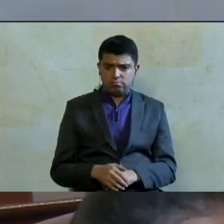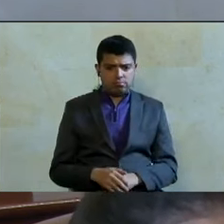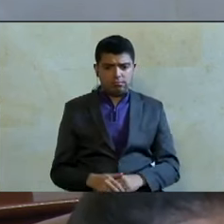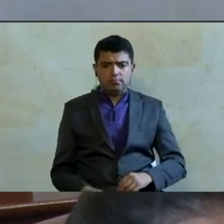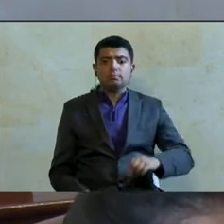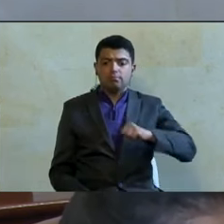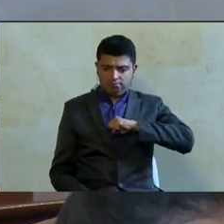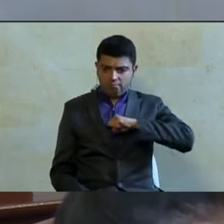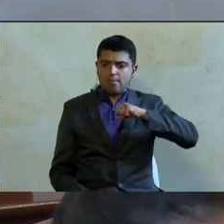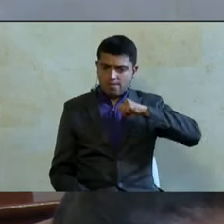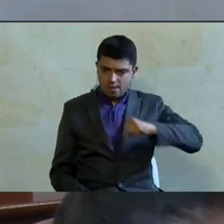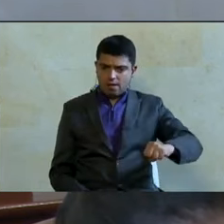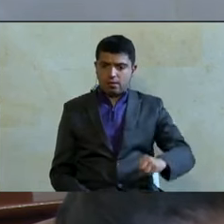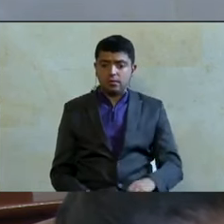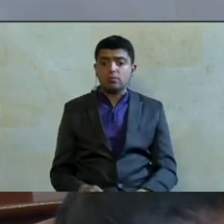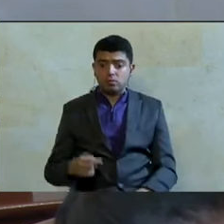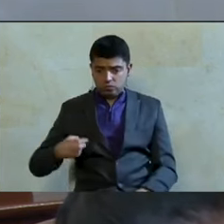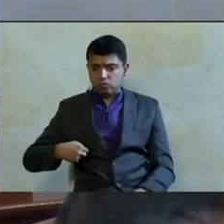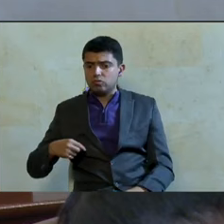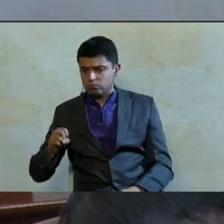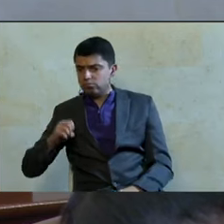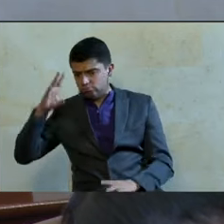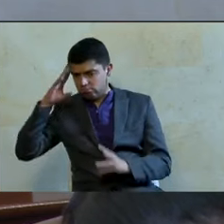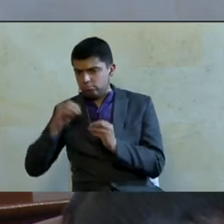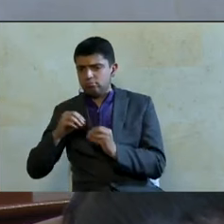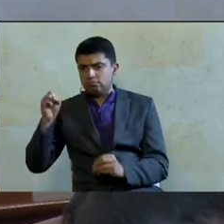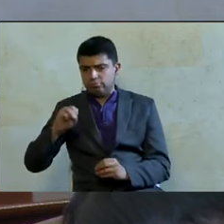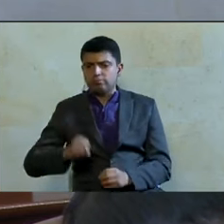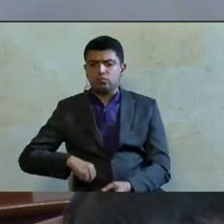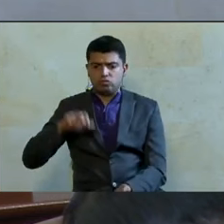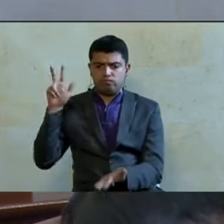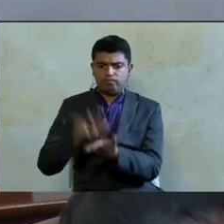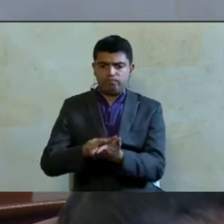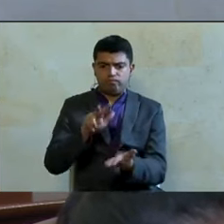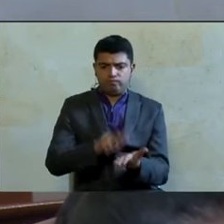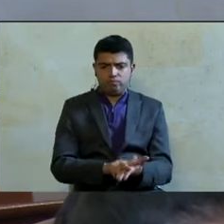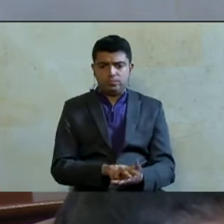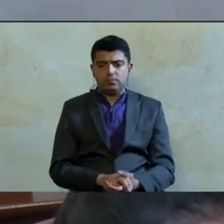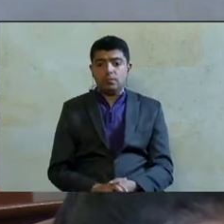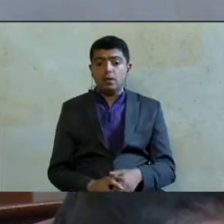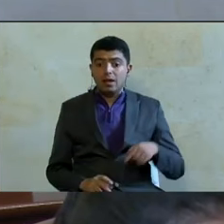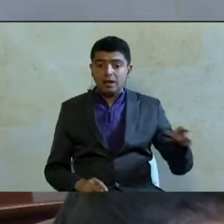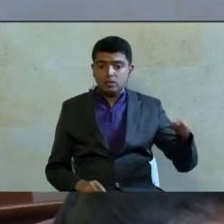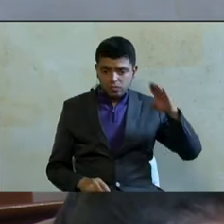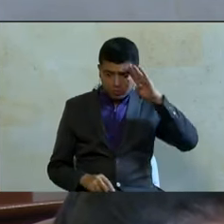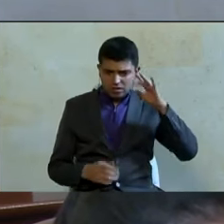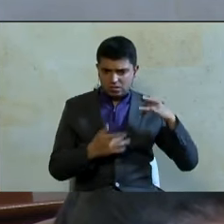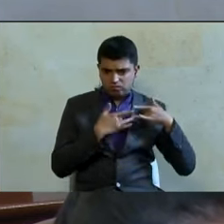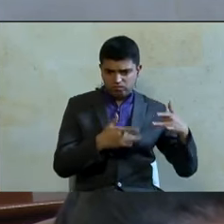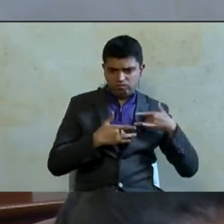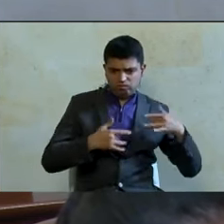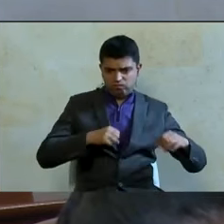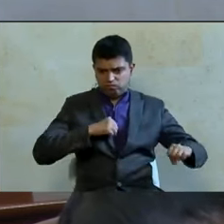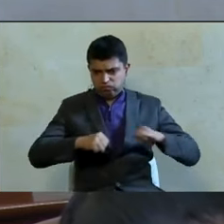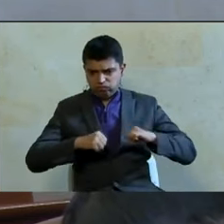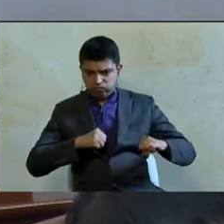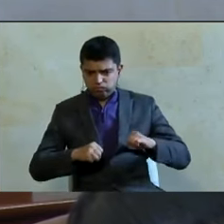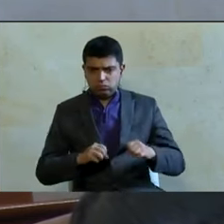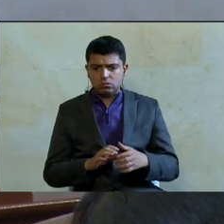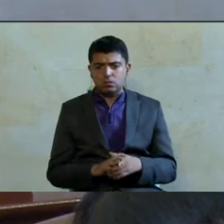de acuerdo y lo aprobaremos ellos son unos abnegados servidores salvo